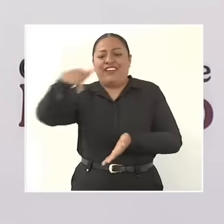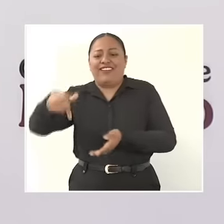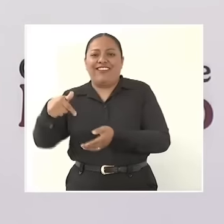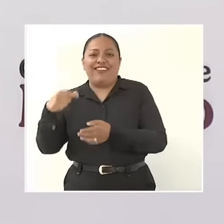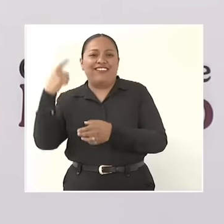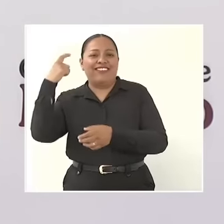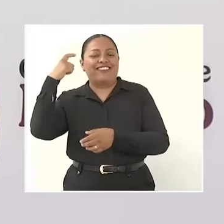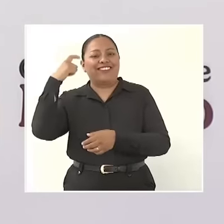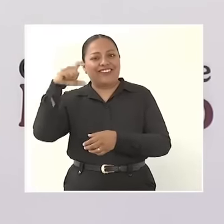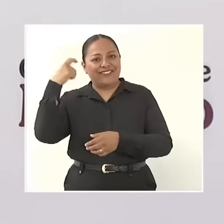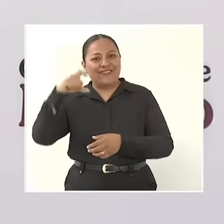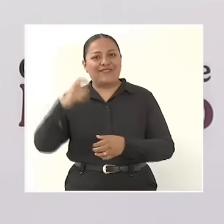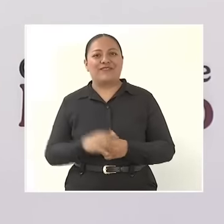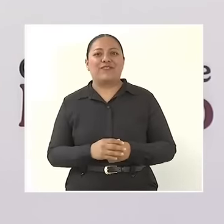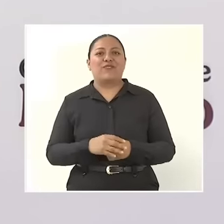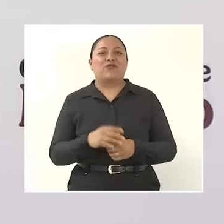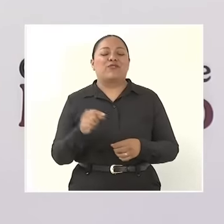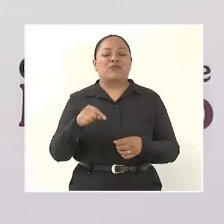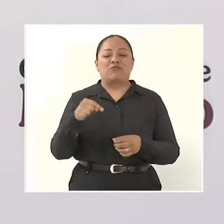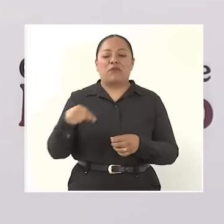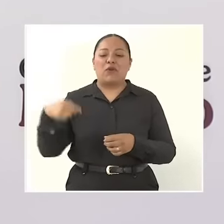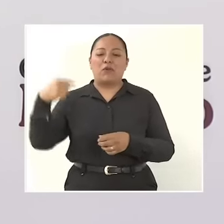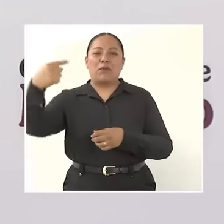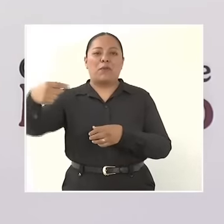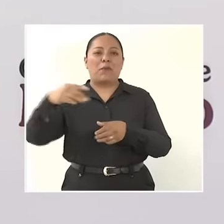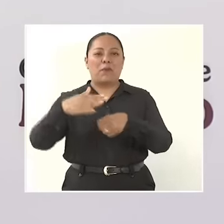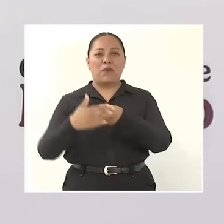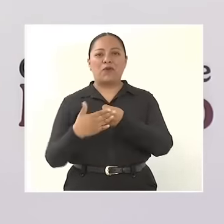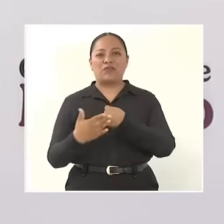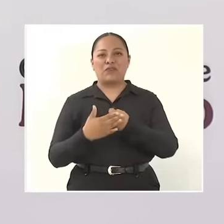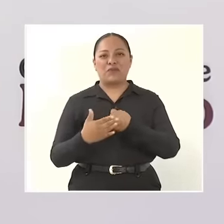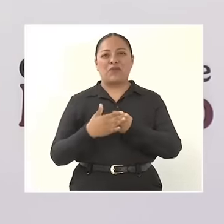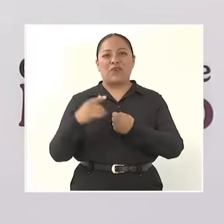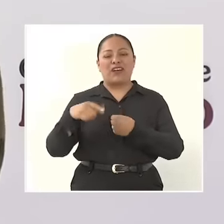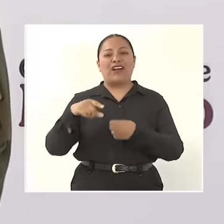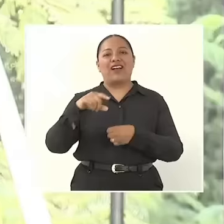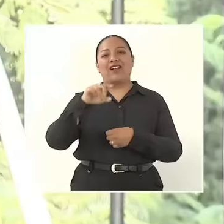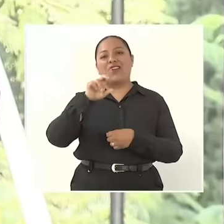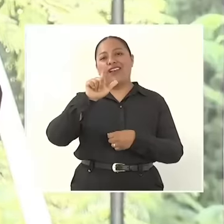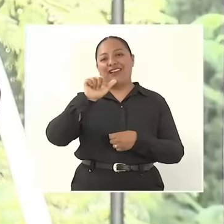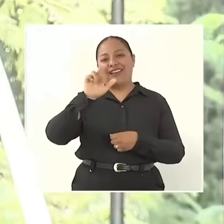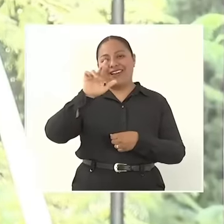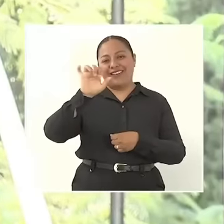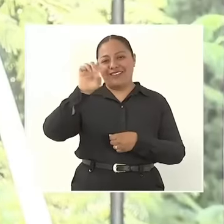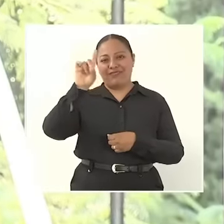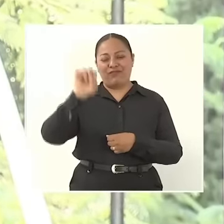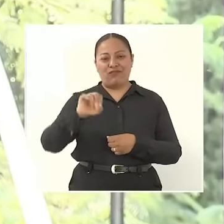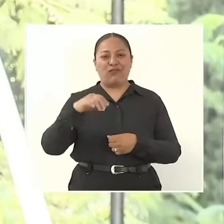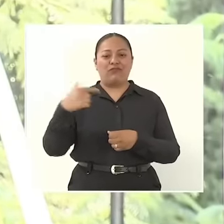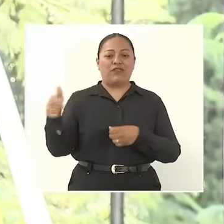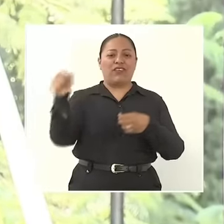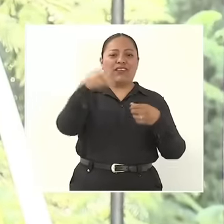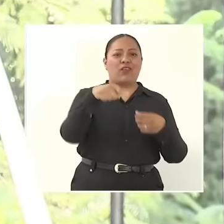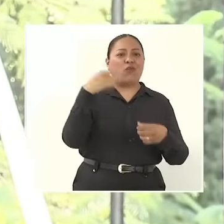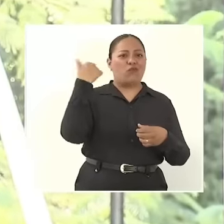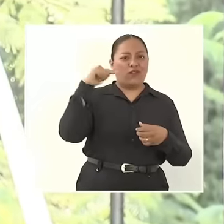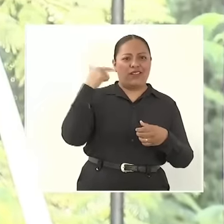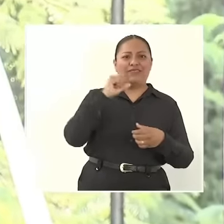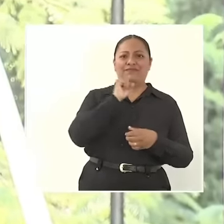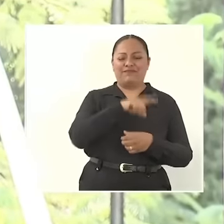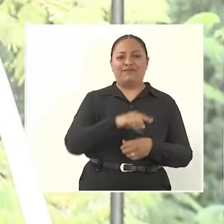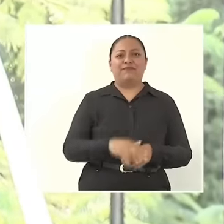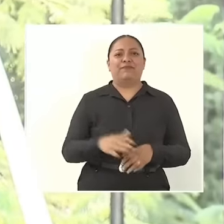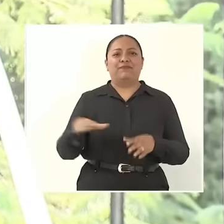troncales hacia Nuevo Laredo y hacia Guadalajara, incluyendo estaciones, paraderos, bases de mantenimiento, cocheras y